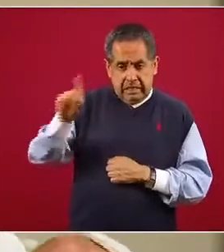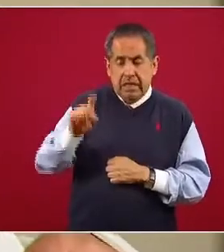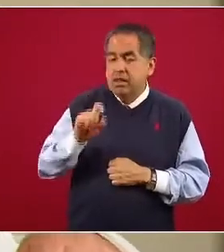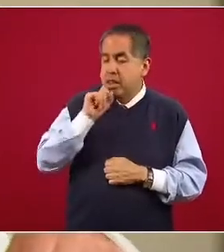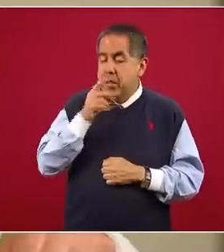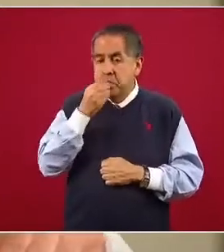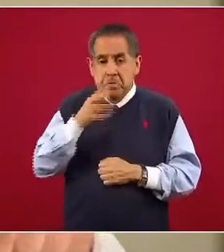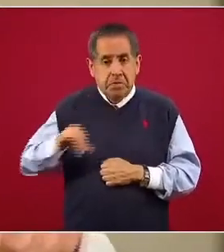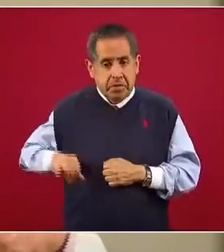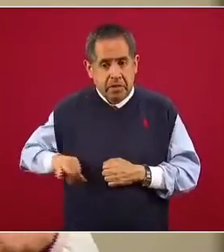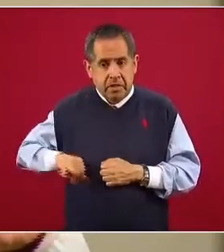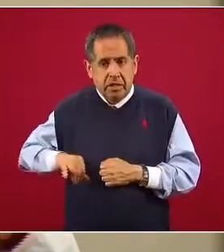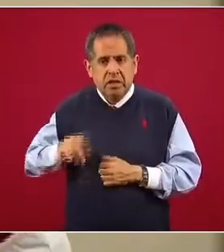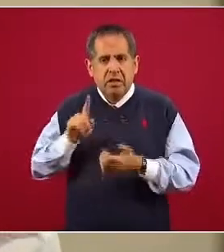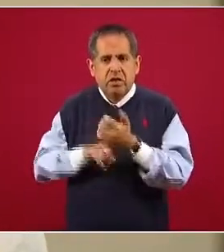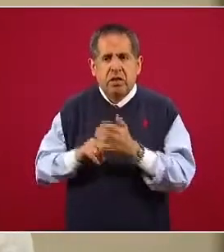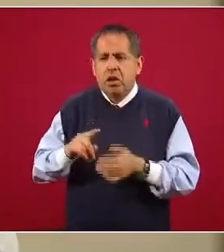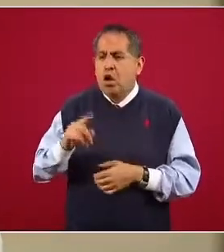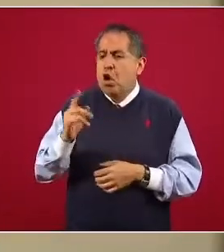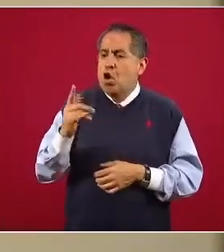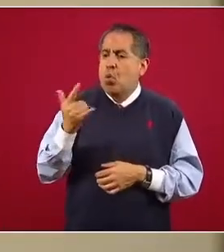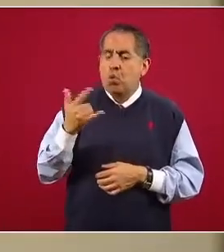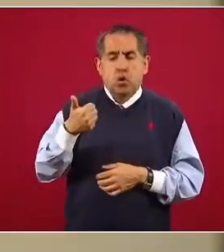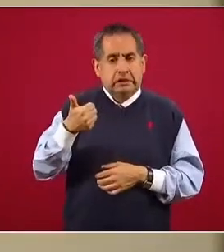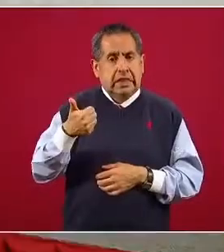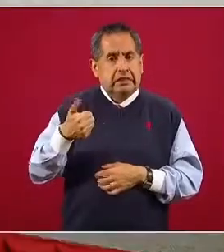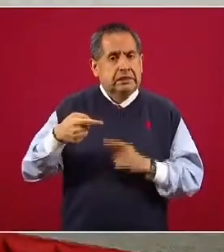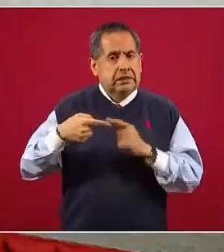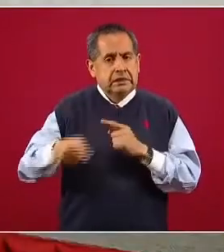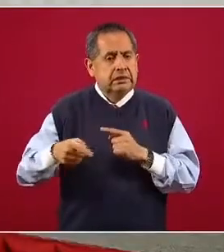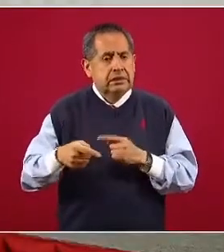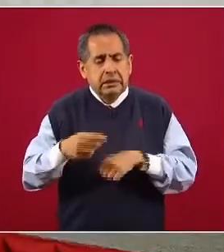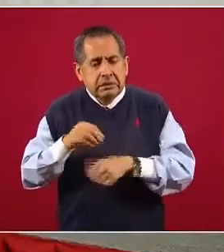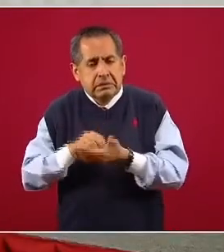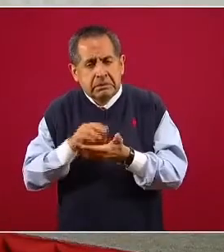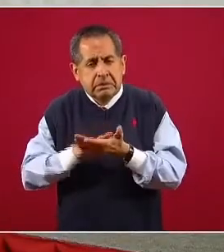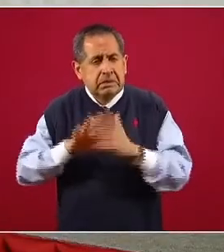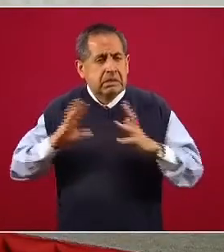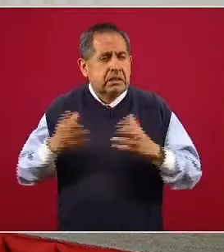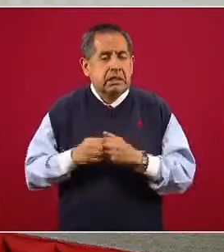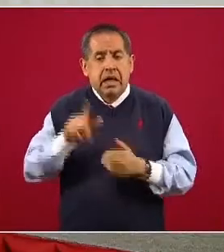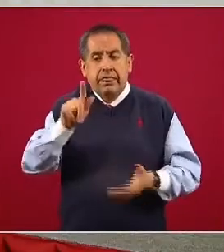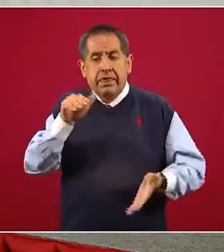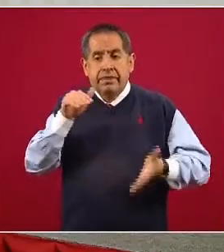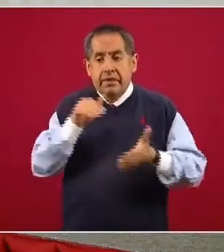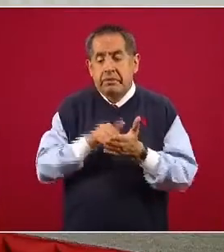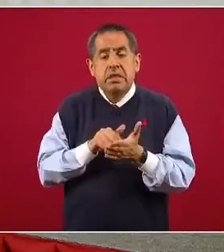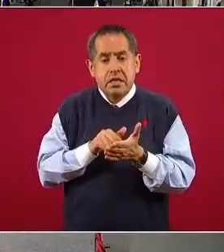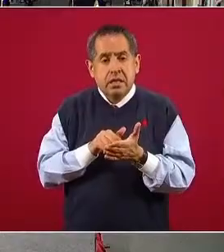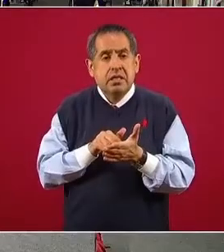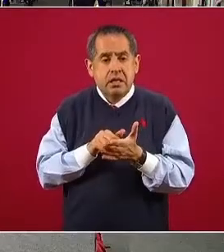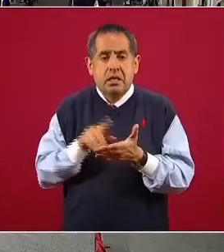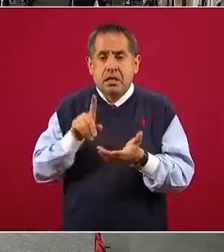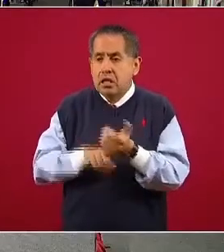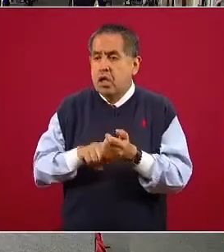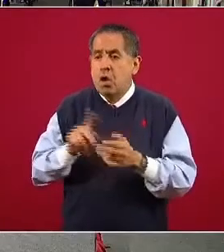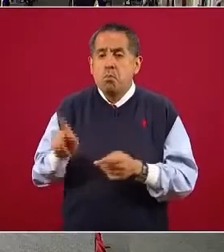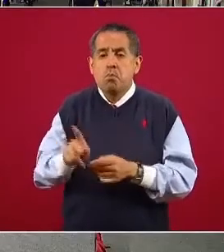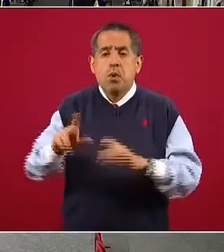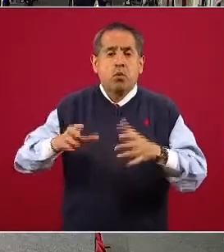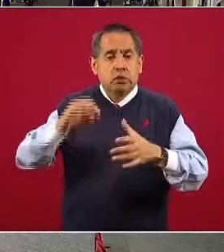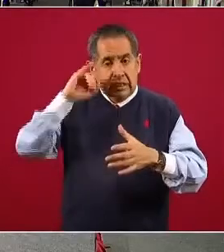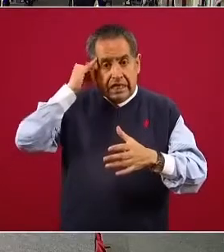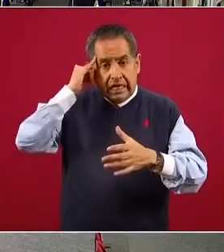dio un dato muy interesante que desde el 6 de julio se han reportado más de 70,000 casos entre población